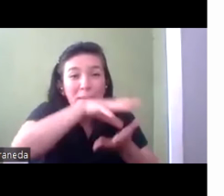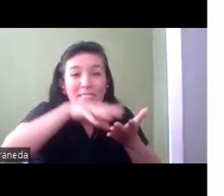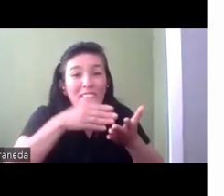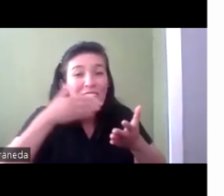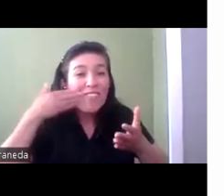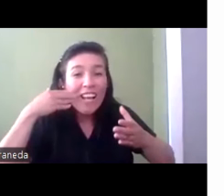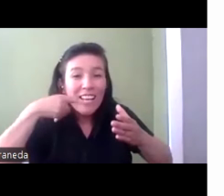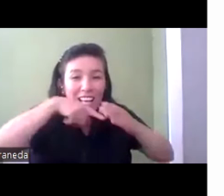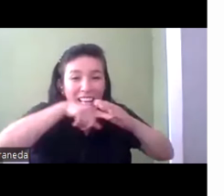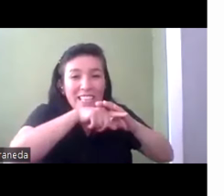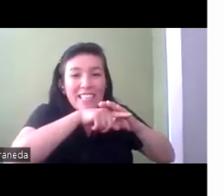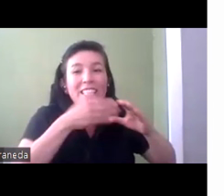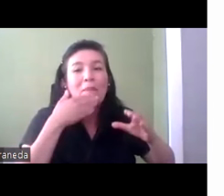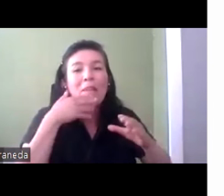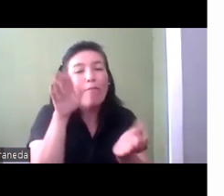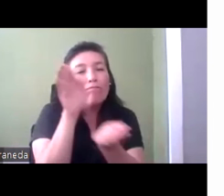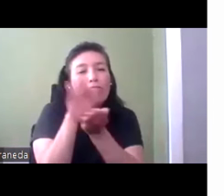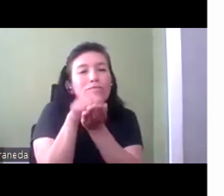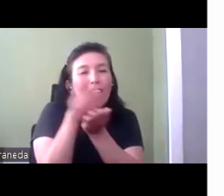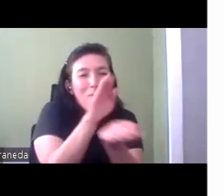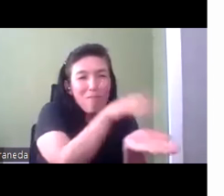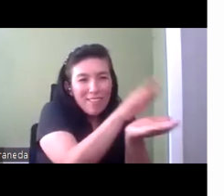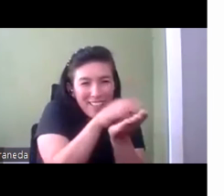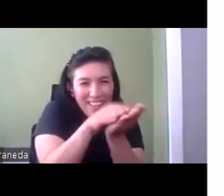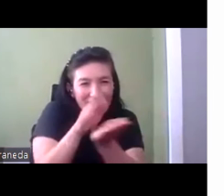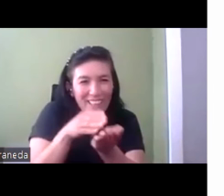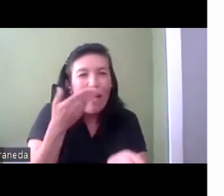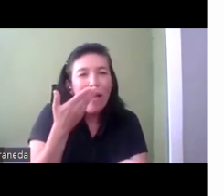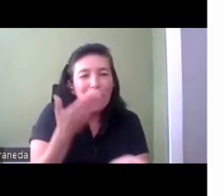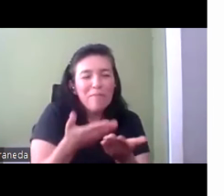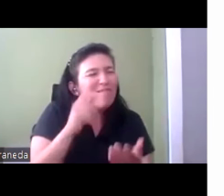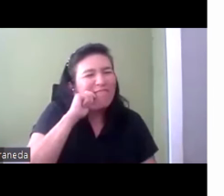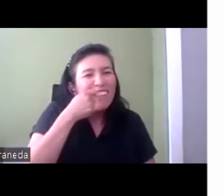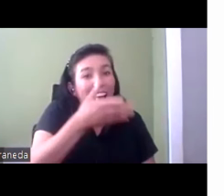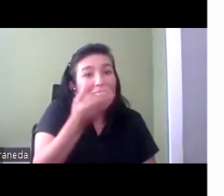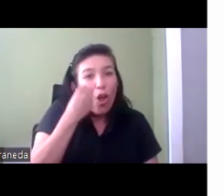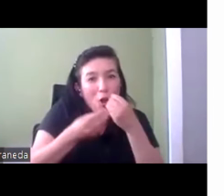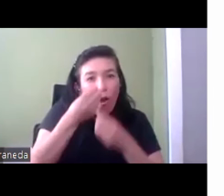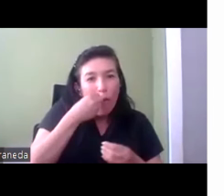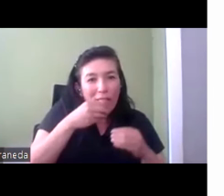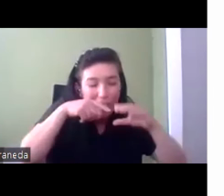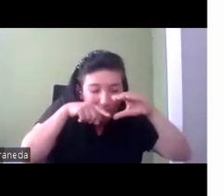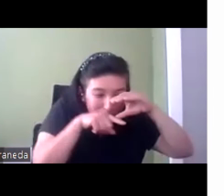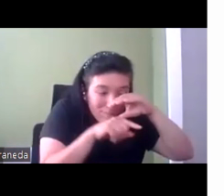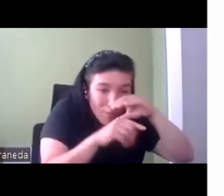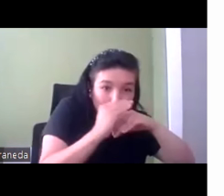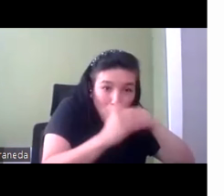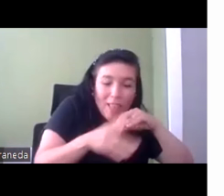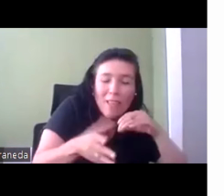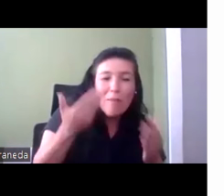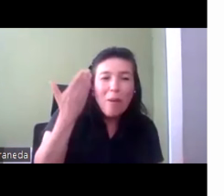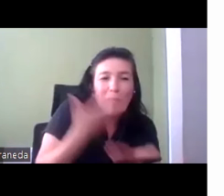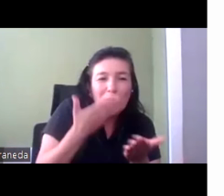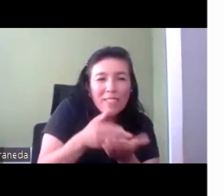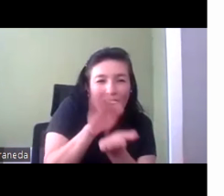conchal arqueológico. Por otro lado, bueno, la imagen de la derecha es lo mismo, es otro alero, pero visto desde una visión más